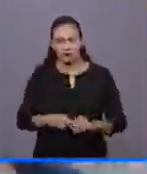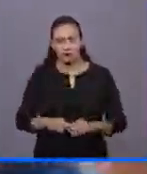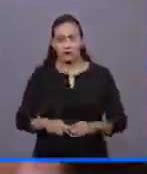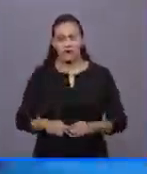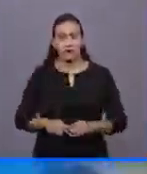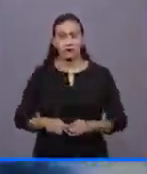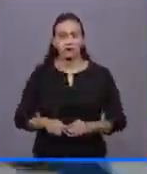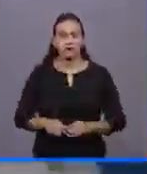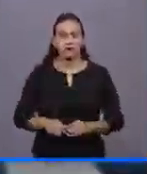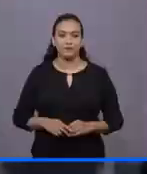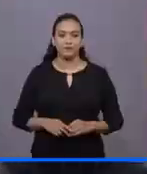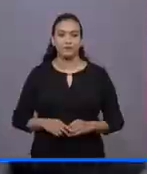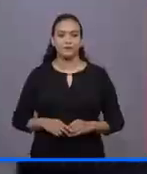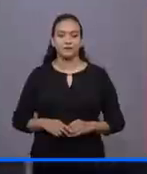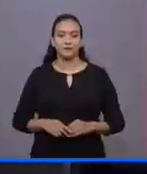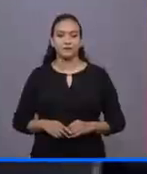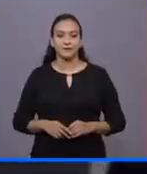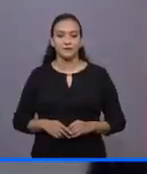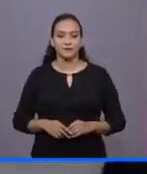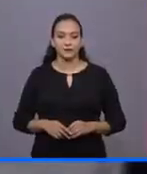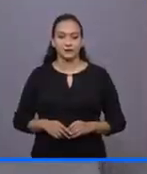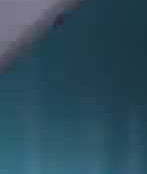de Sinaloa.